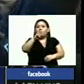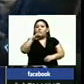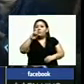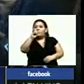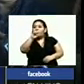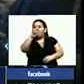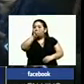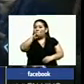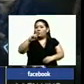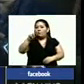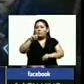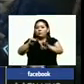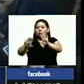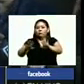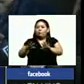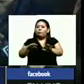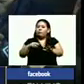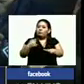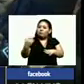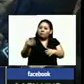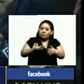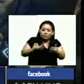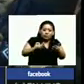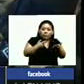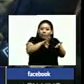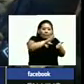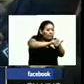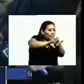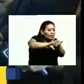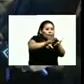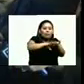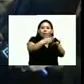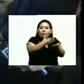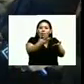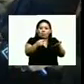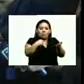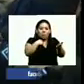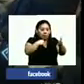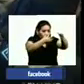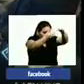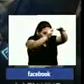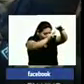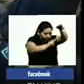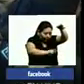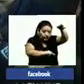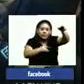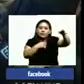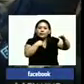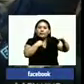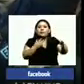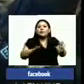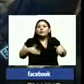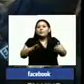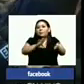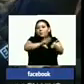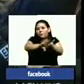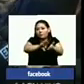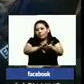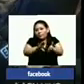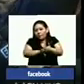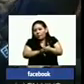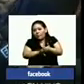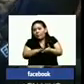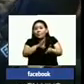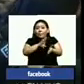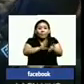recursos que necesidades de gasto que ya no se contemplan para el próximo año, que es el pago de los títulos